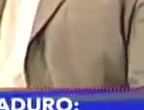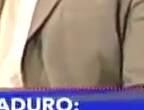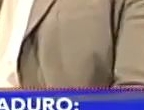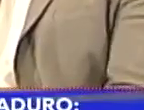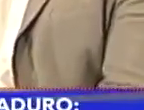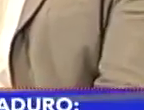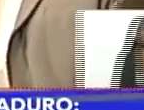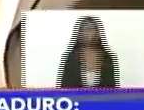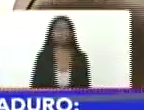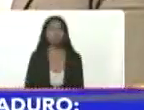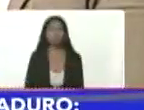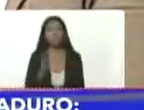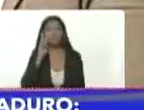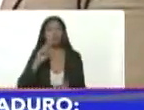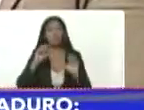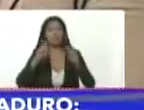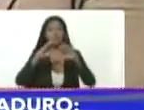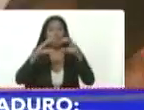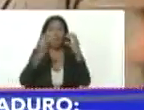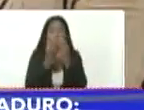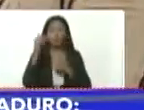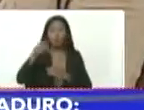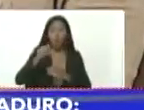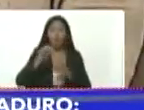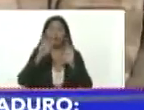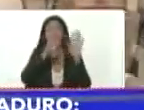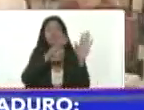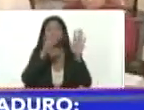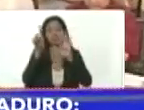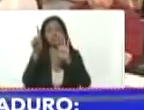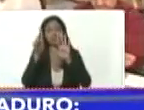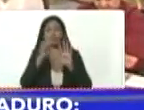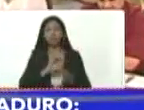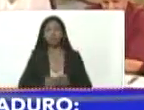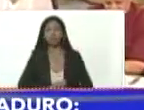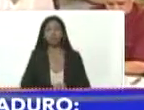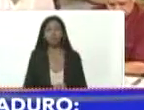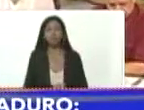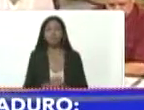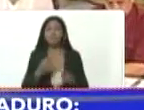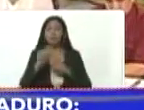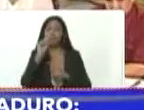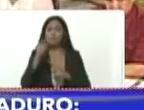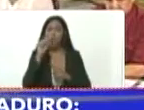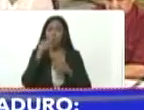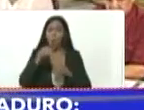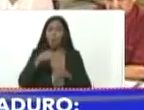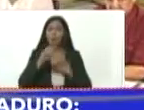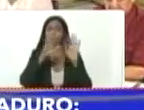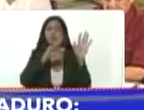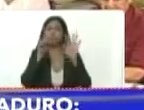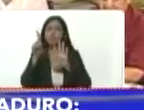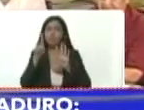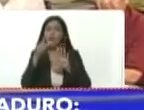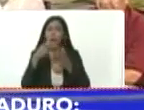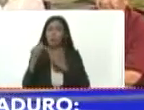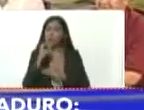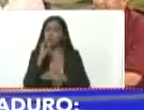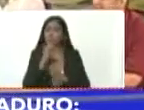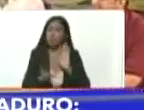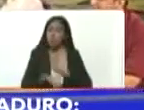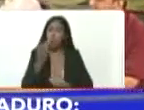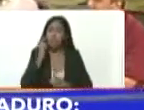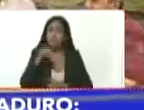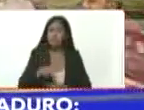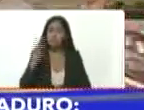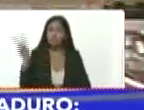Precisamente, ¿no? Arrancando clase. Hoy 16. Pero también hoy 16 ha habido una noticia muy importante